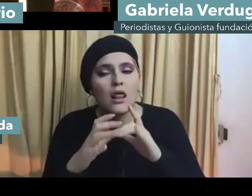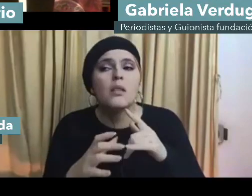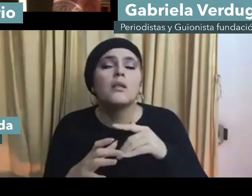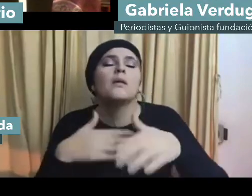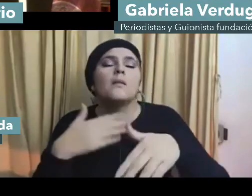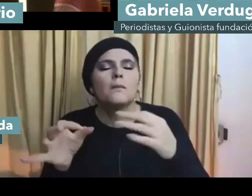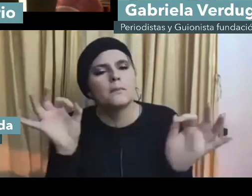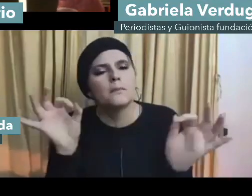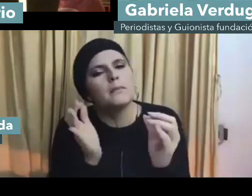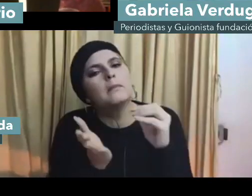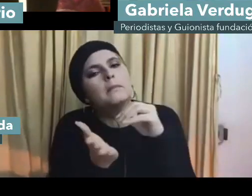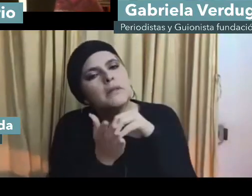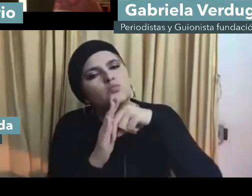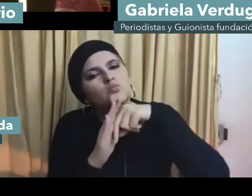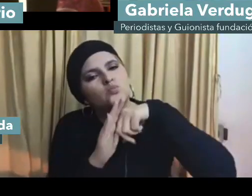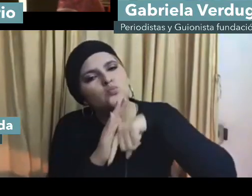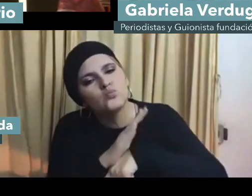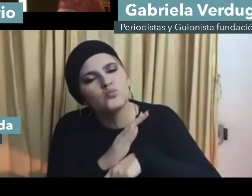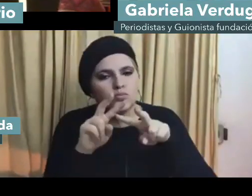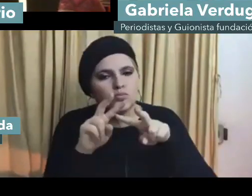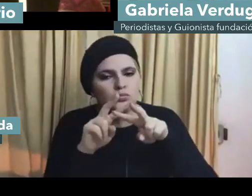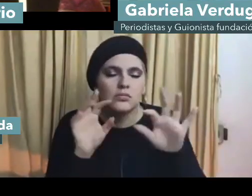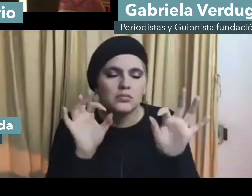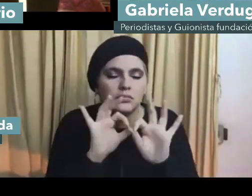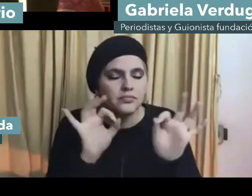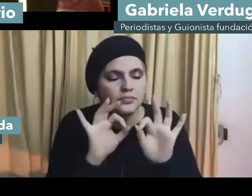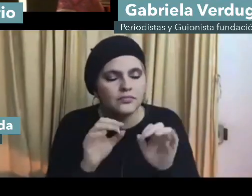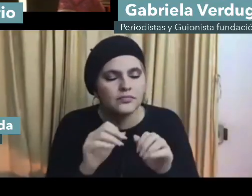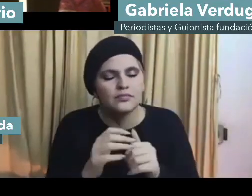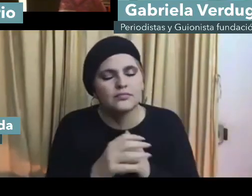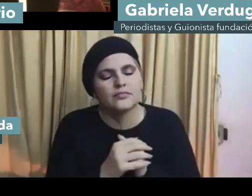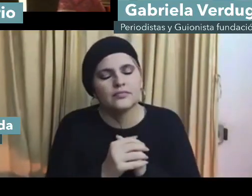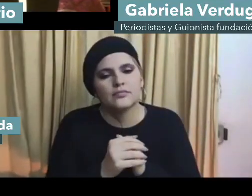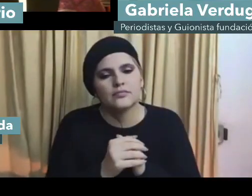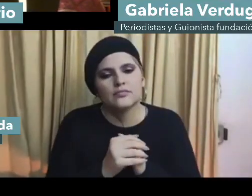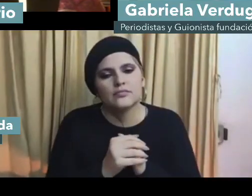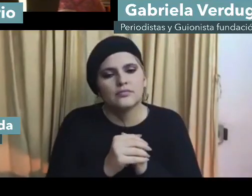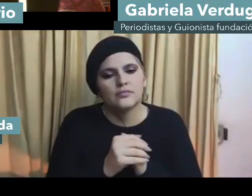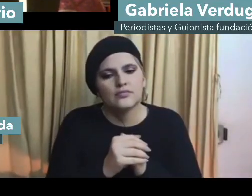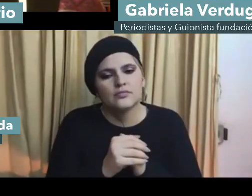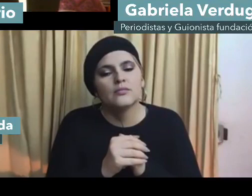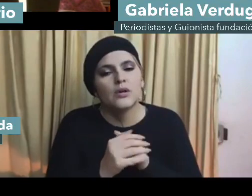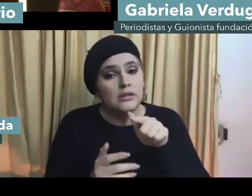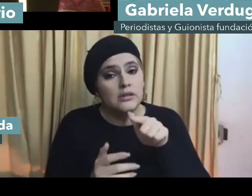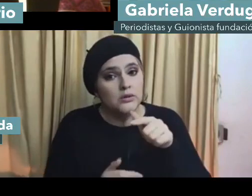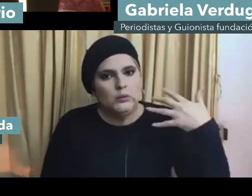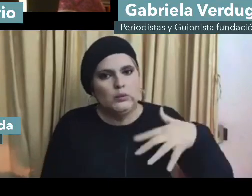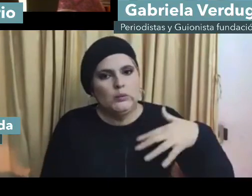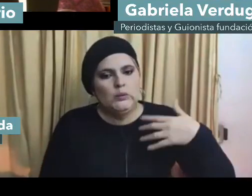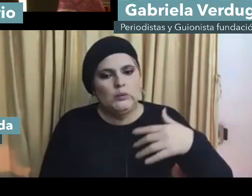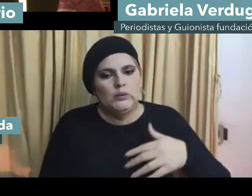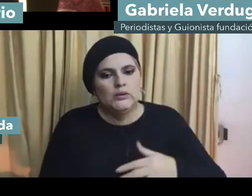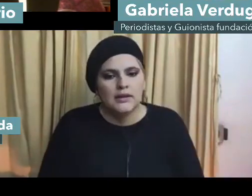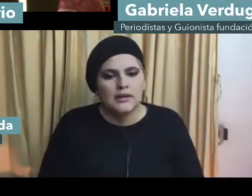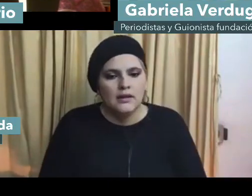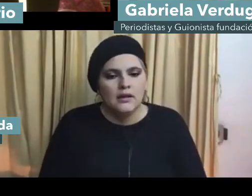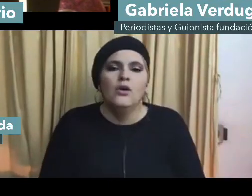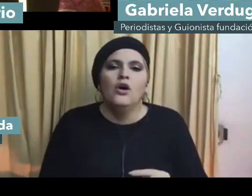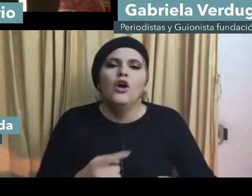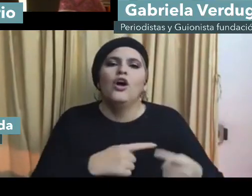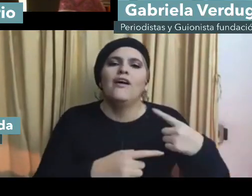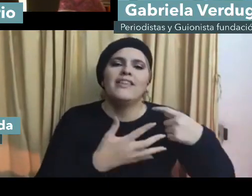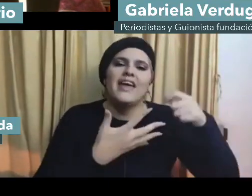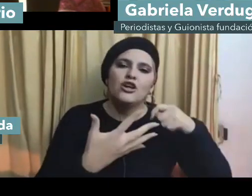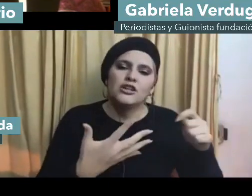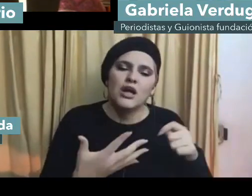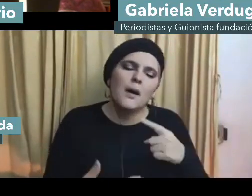pero definitivamente es muy útil. Volviendo a los diagnósticos, Vicky Núñez pregunta, ¿se